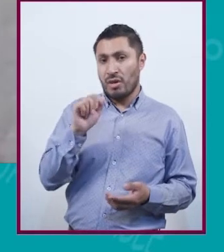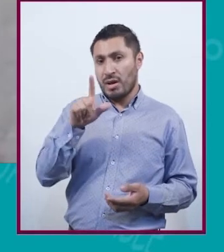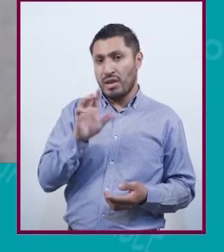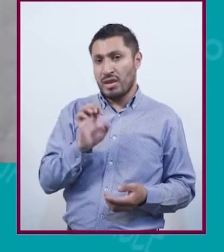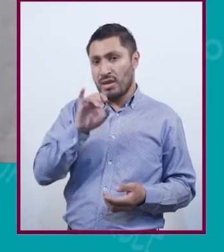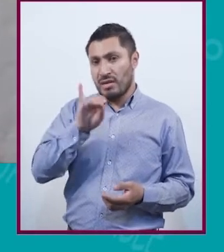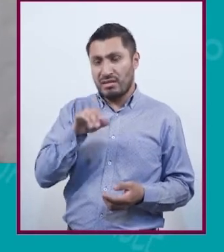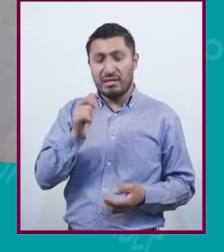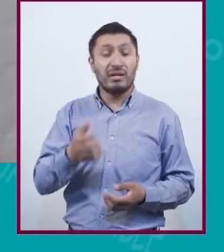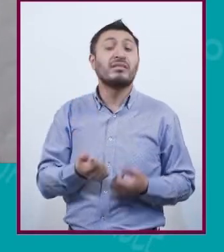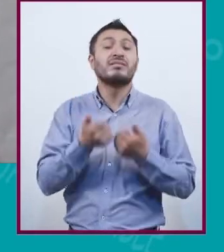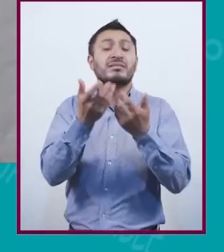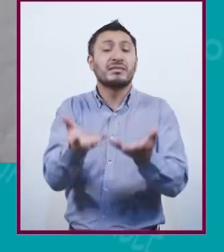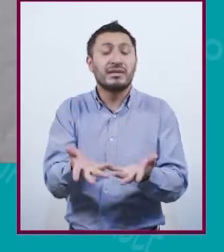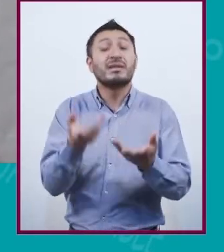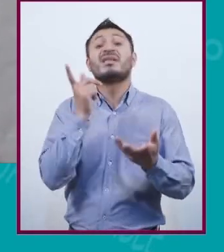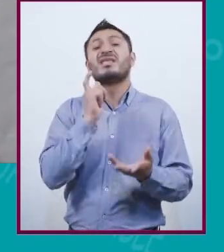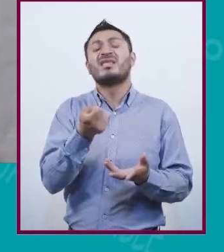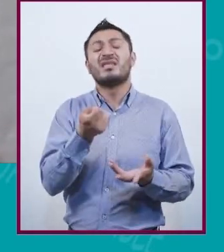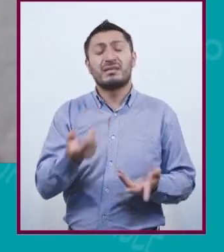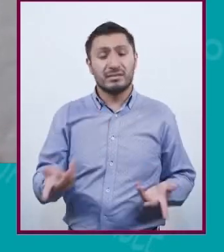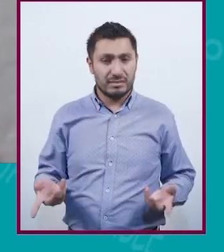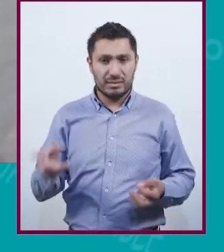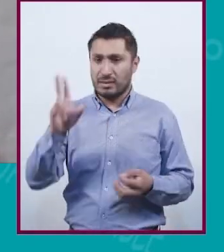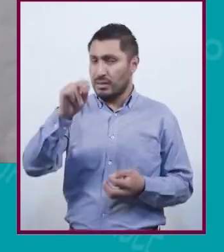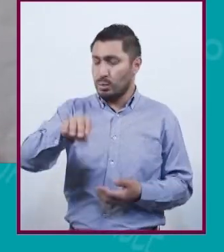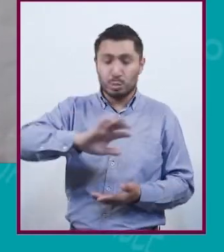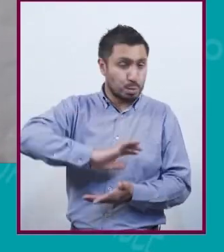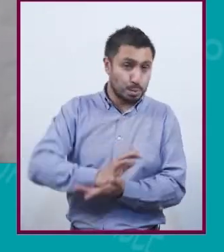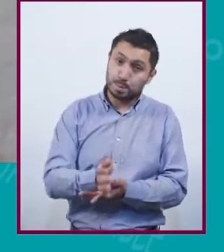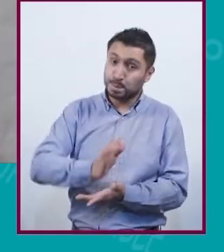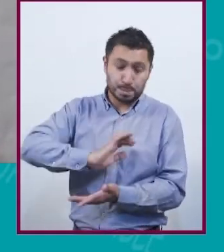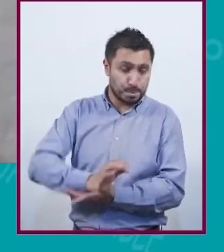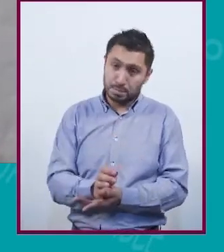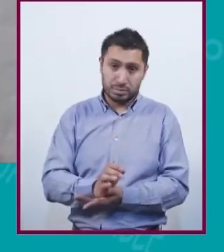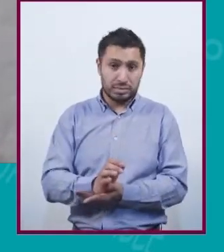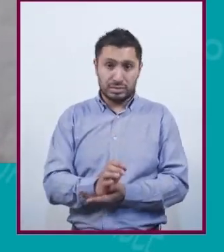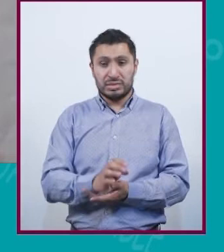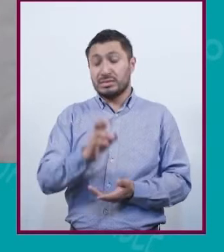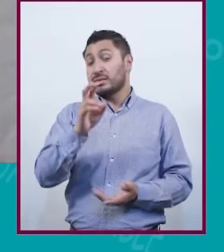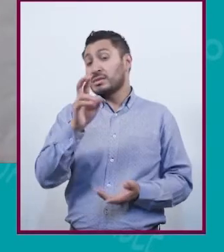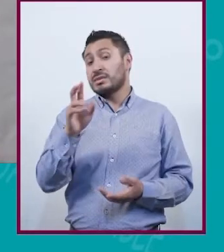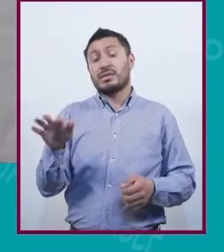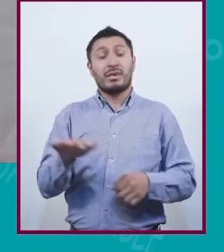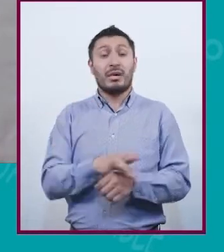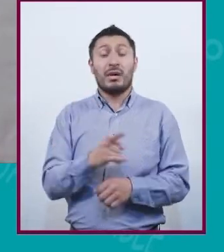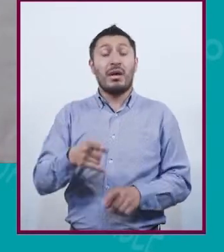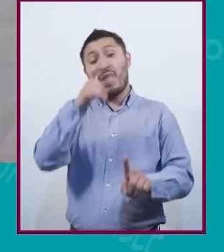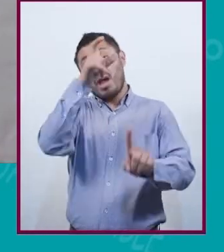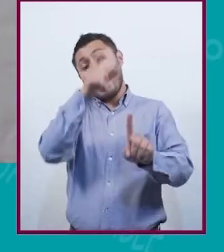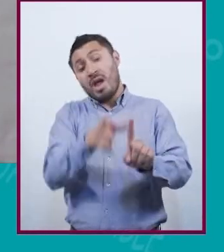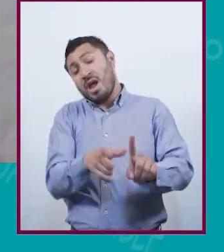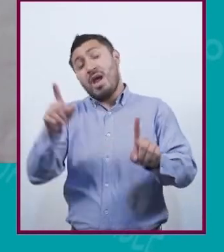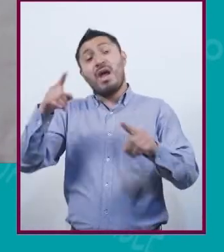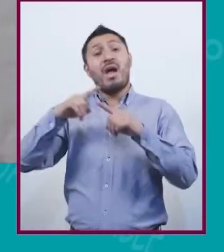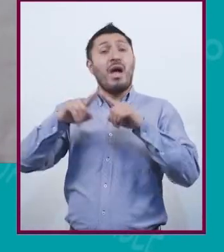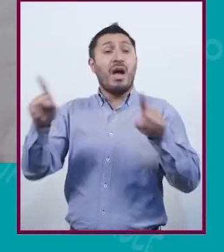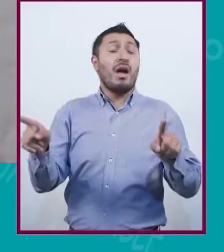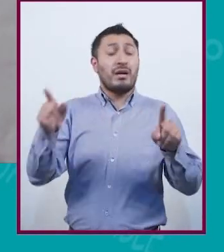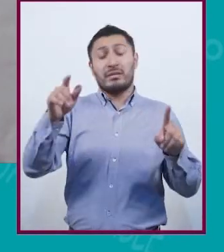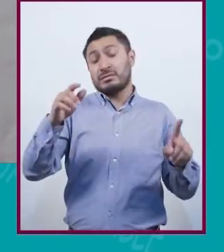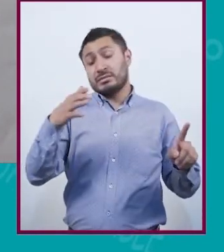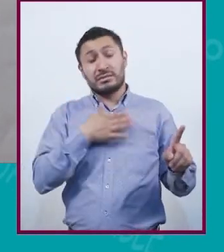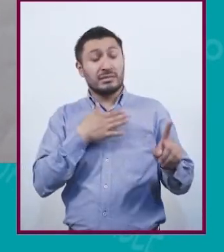la moraleja, por así decirlo, que nos deja es el no discriminar y el no, porque